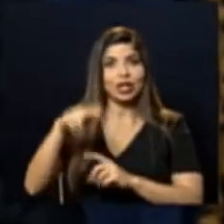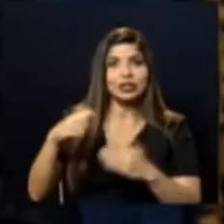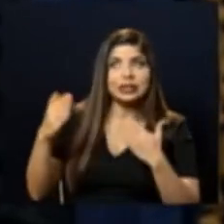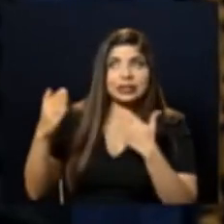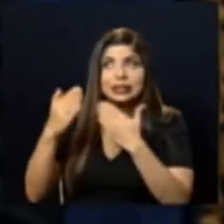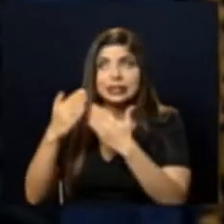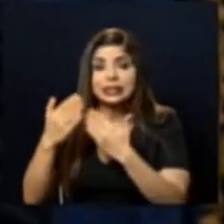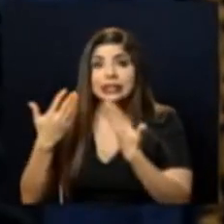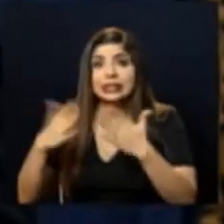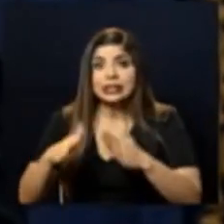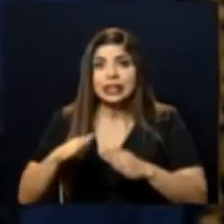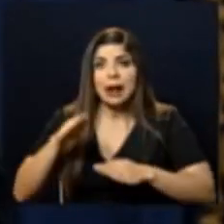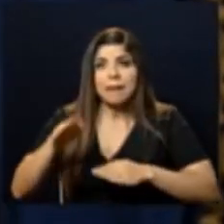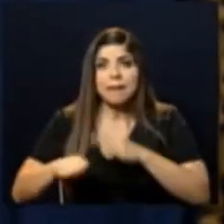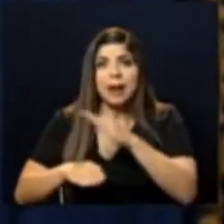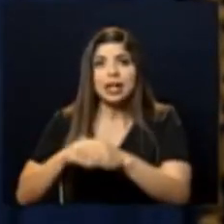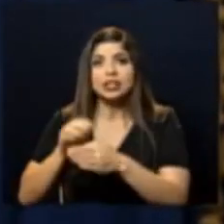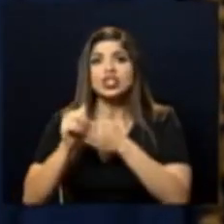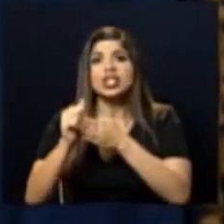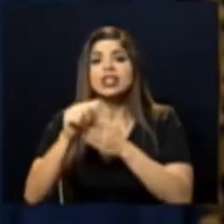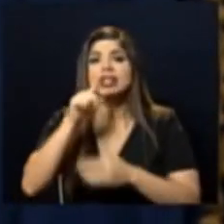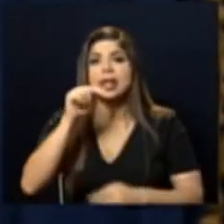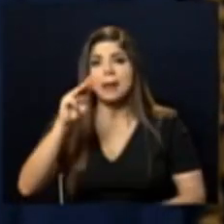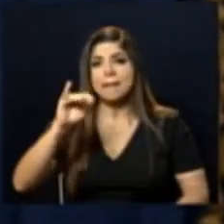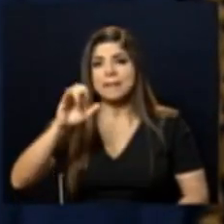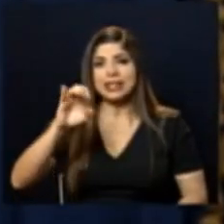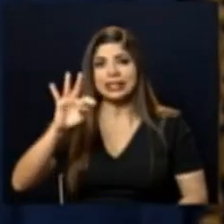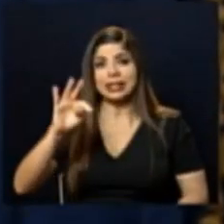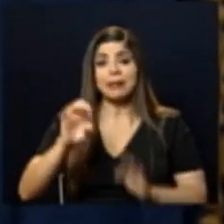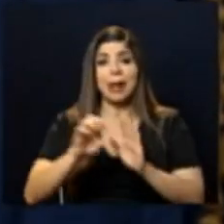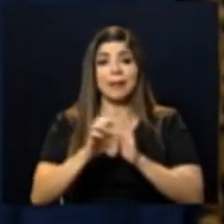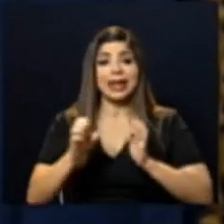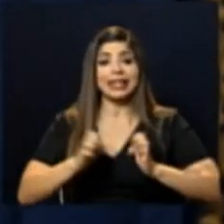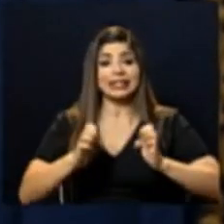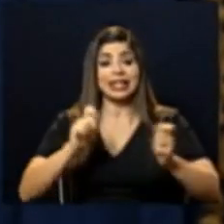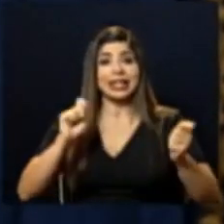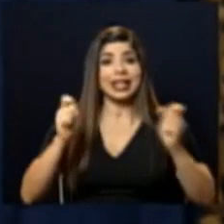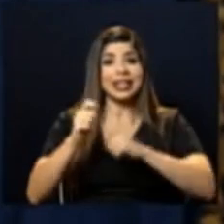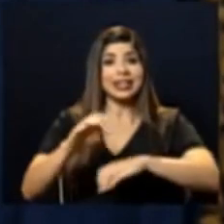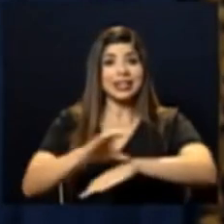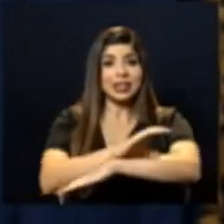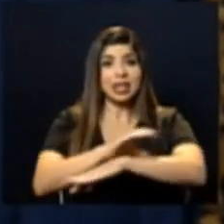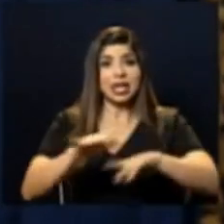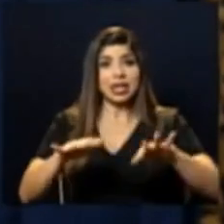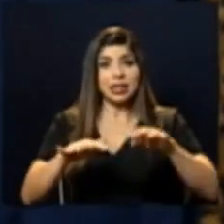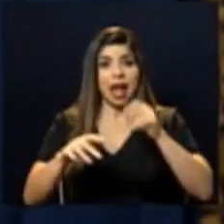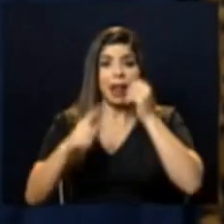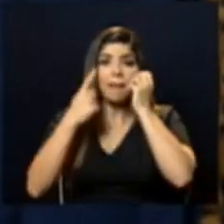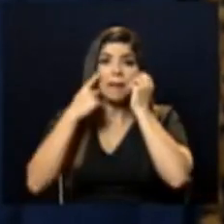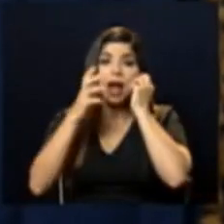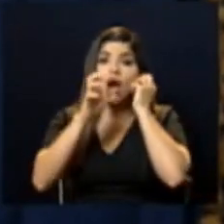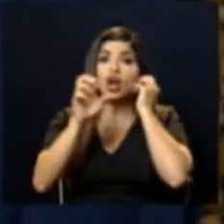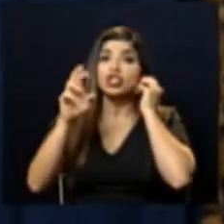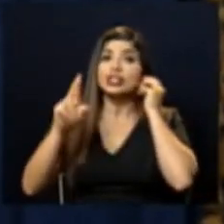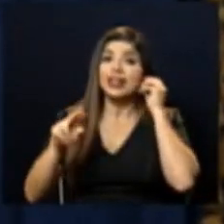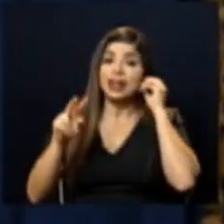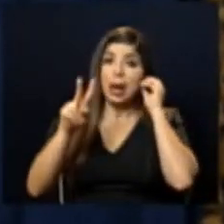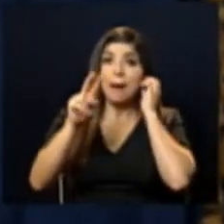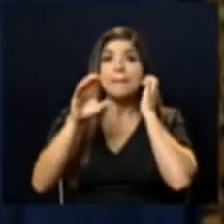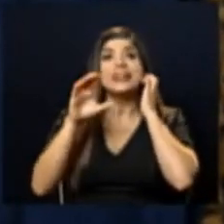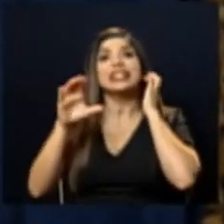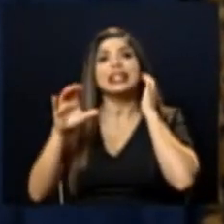dado pasos bajo liderazgo del MISIT, como la Estrategia de Transformación Digital hacia la Costa Rica del